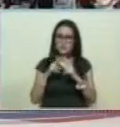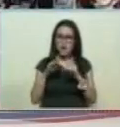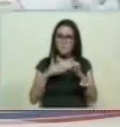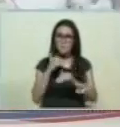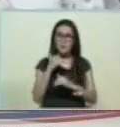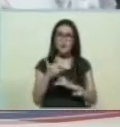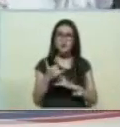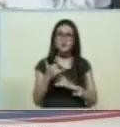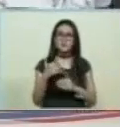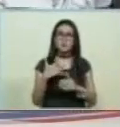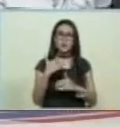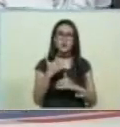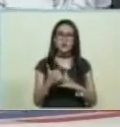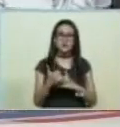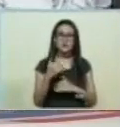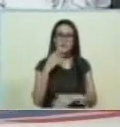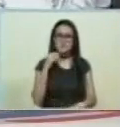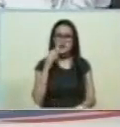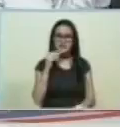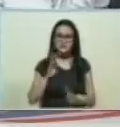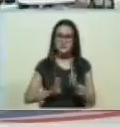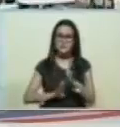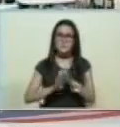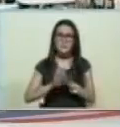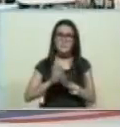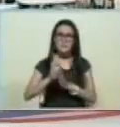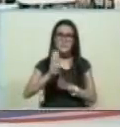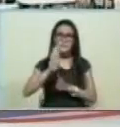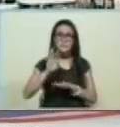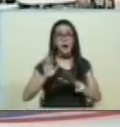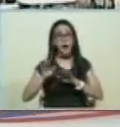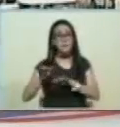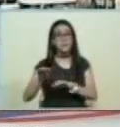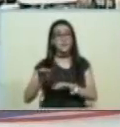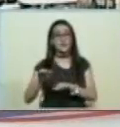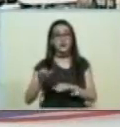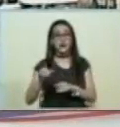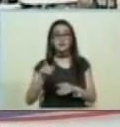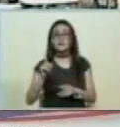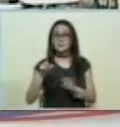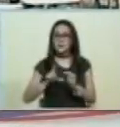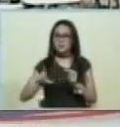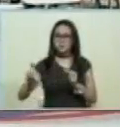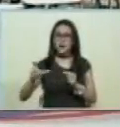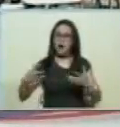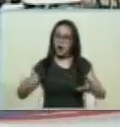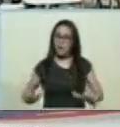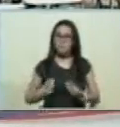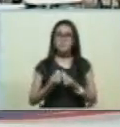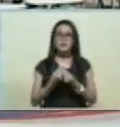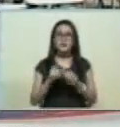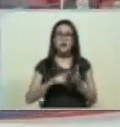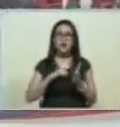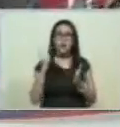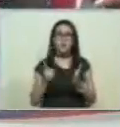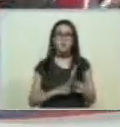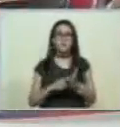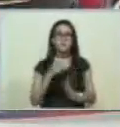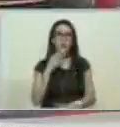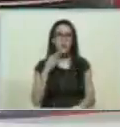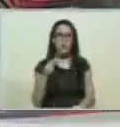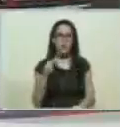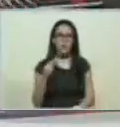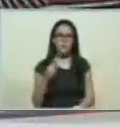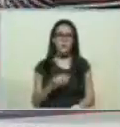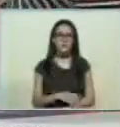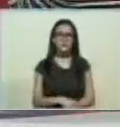de ver experiencias significativas, de avanzar, de apoyar y no solamente de financiamiento, de acompañar integralmente a la juventud.